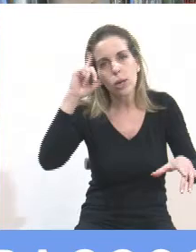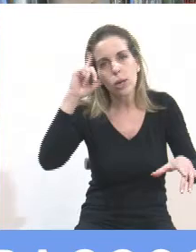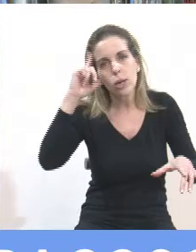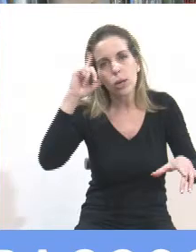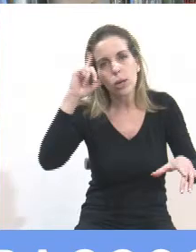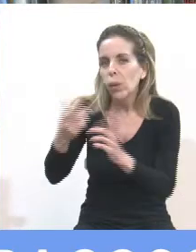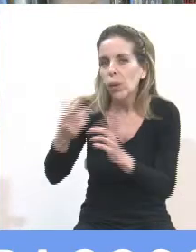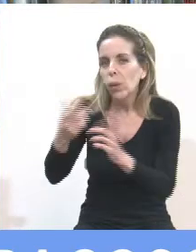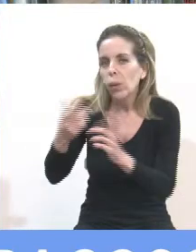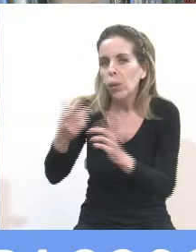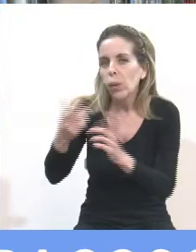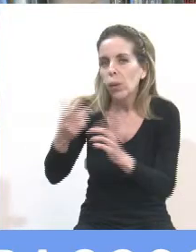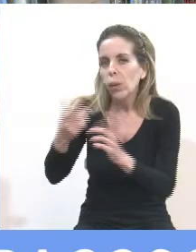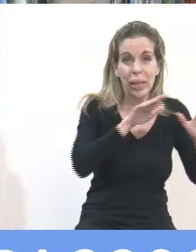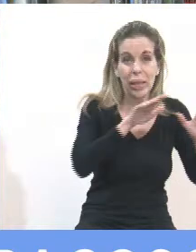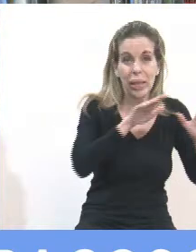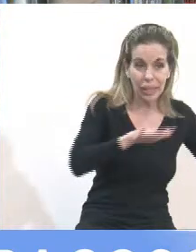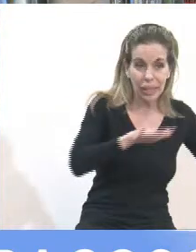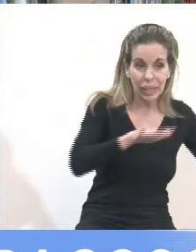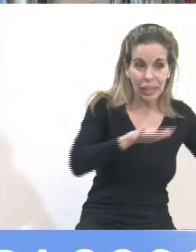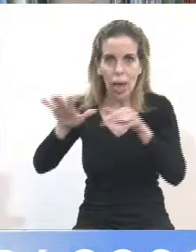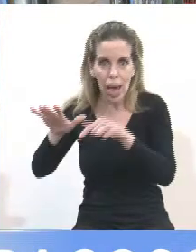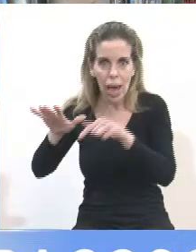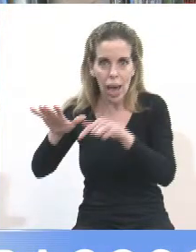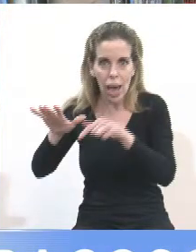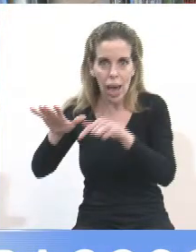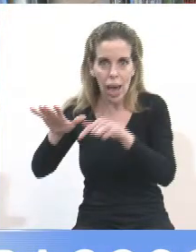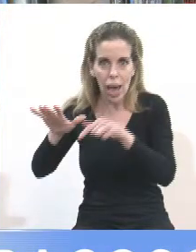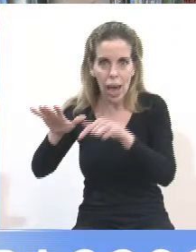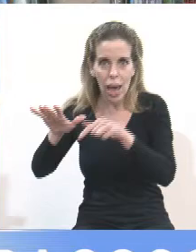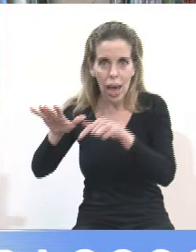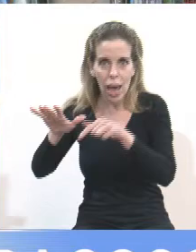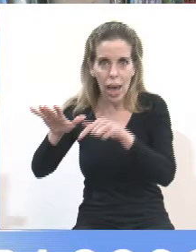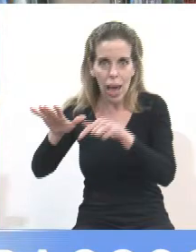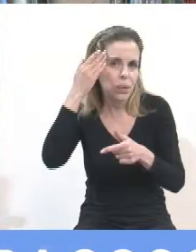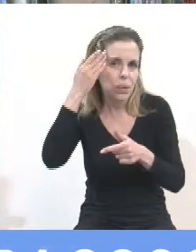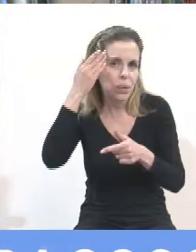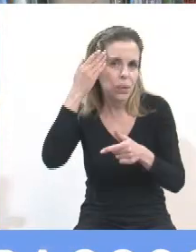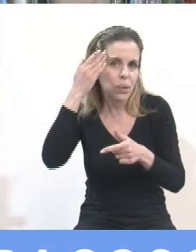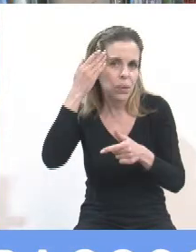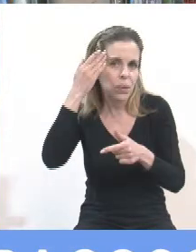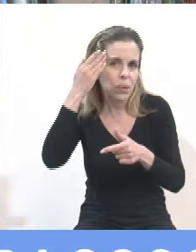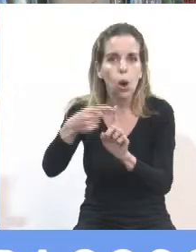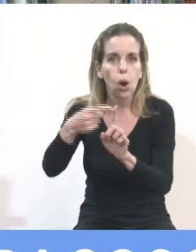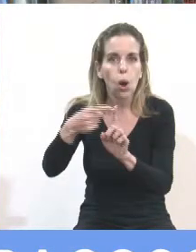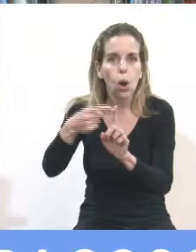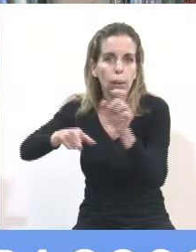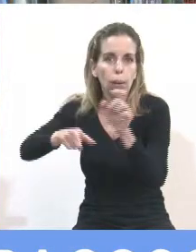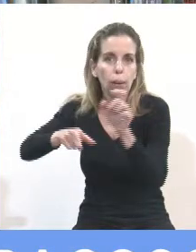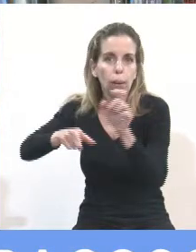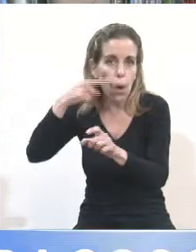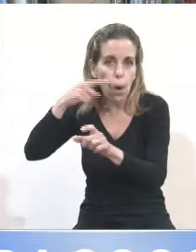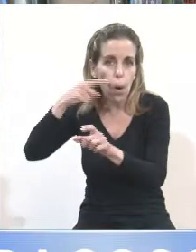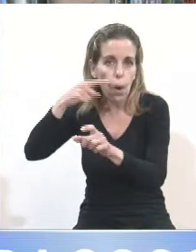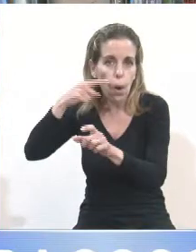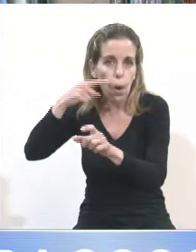adolescentes. 6 de cada 10 chicos hablan a través de distintas plataformas digitales con personas que no conocen